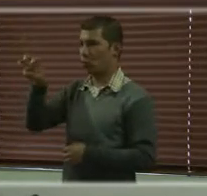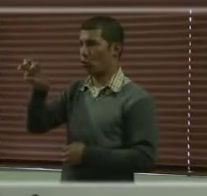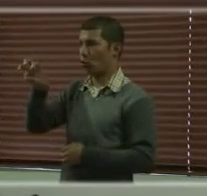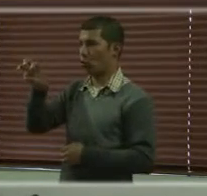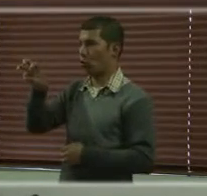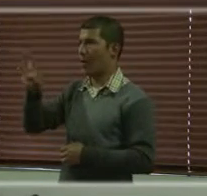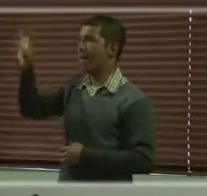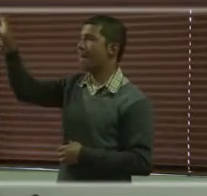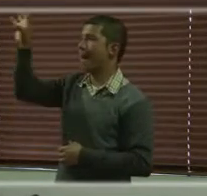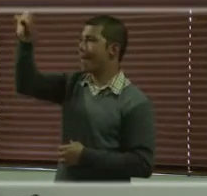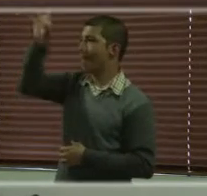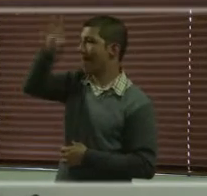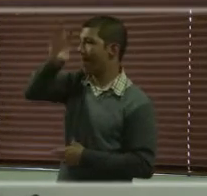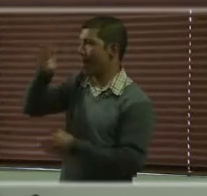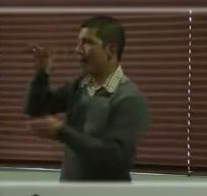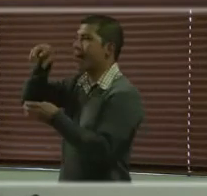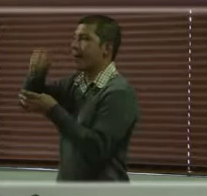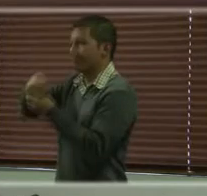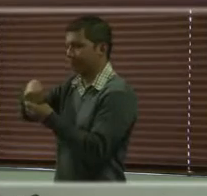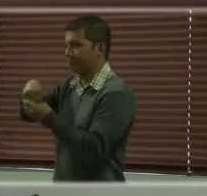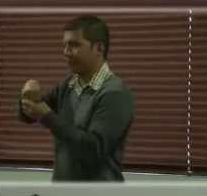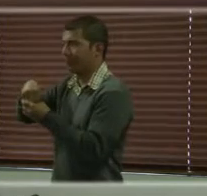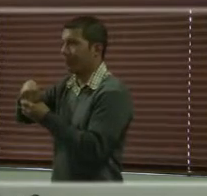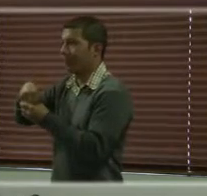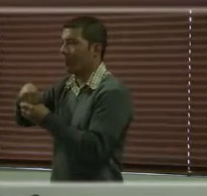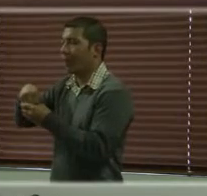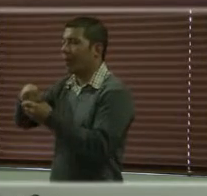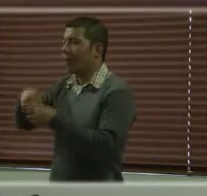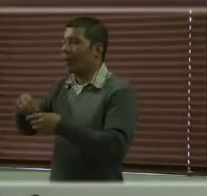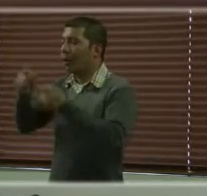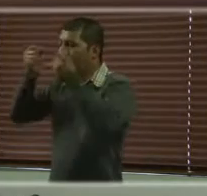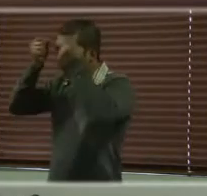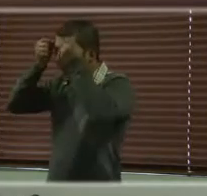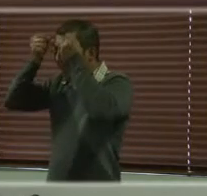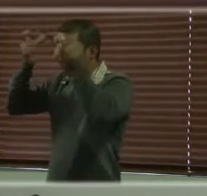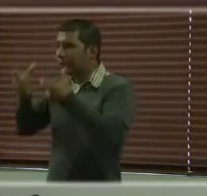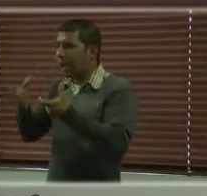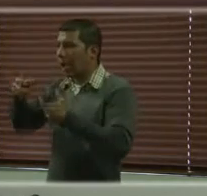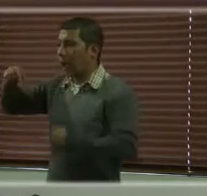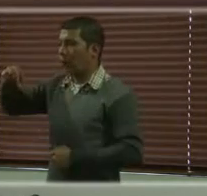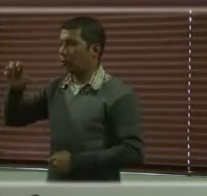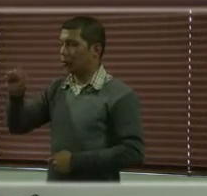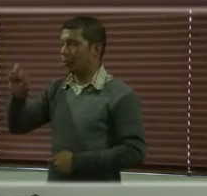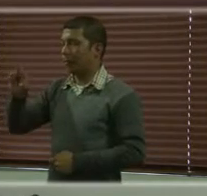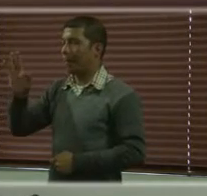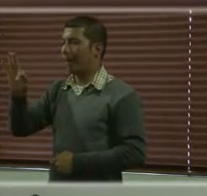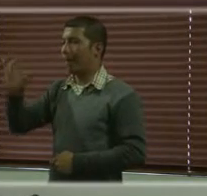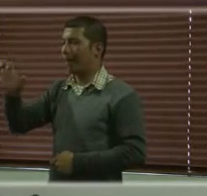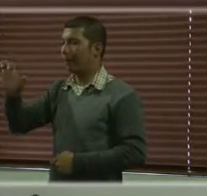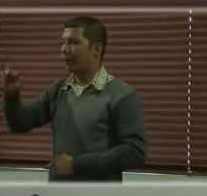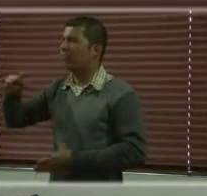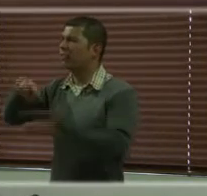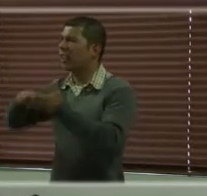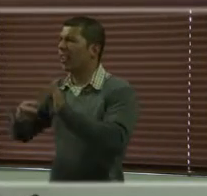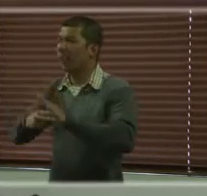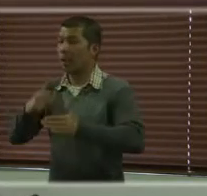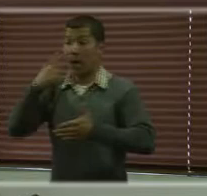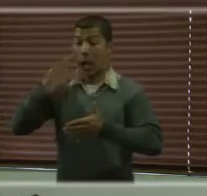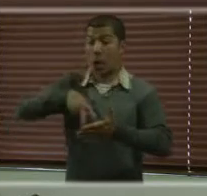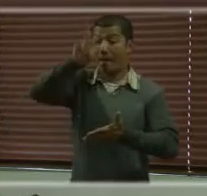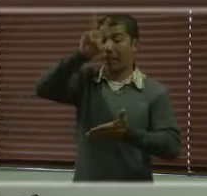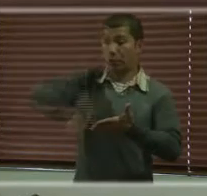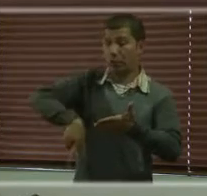a la convención los estados partes son los que han ratificado ya la convención Y actualmente Pues hay más de de 150